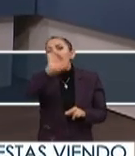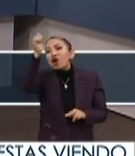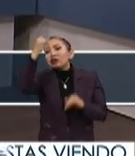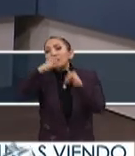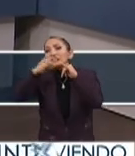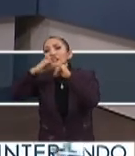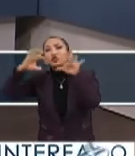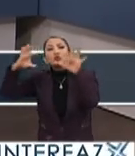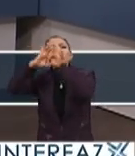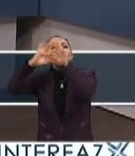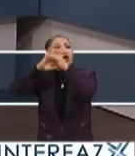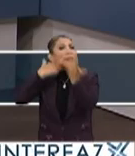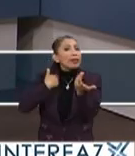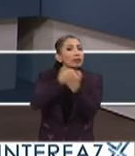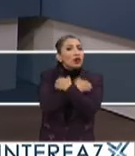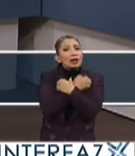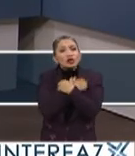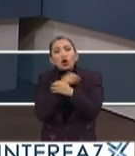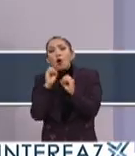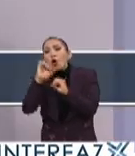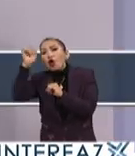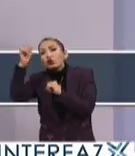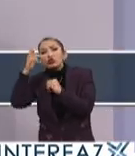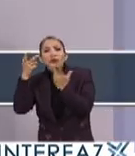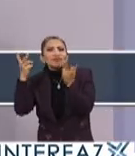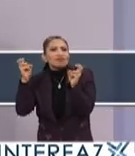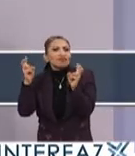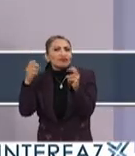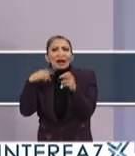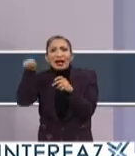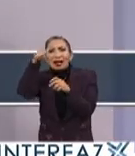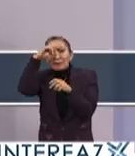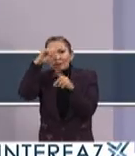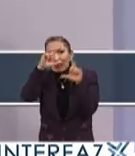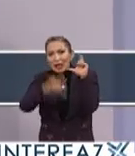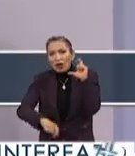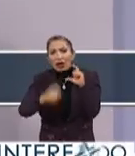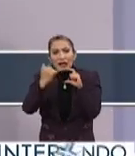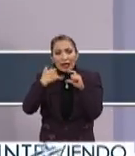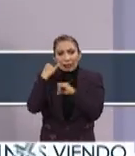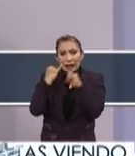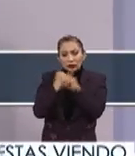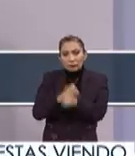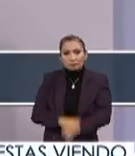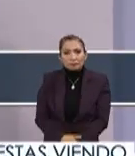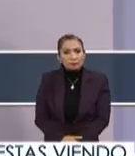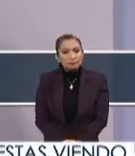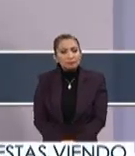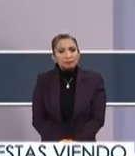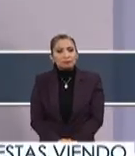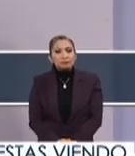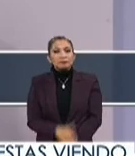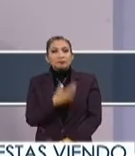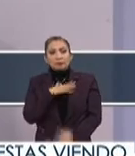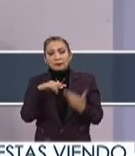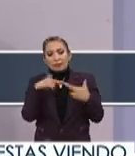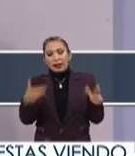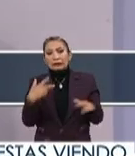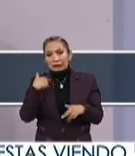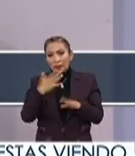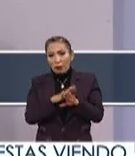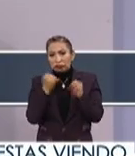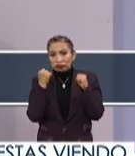otras instituciones, tanto educativas como de otra índole, en el resto del país y también a nivel internacional? Bueno, la relación